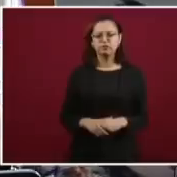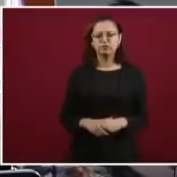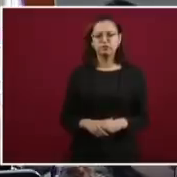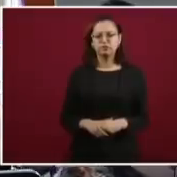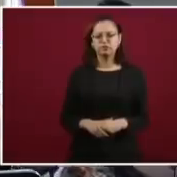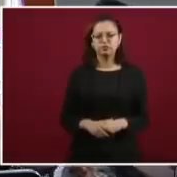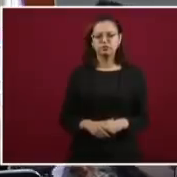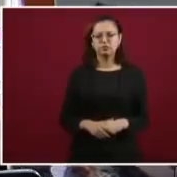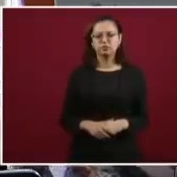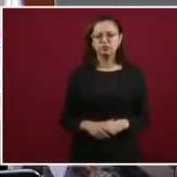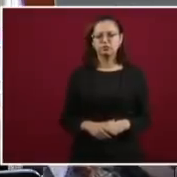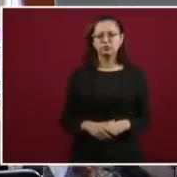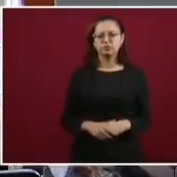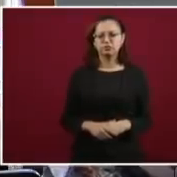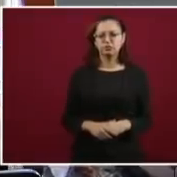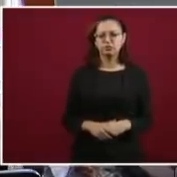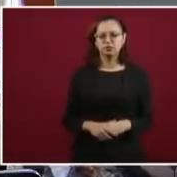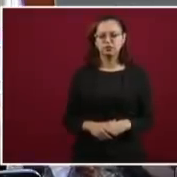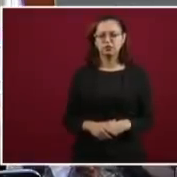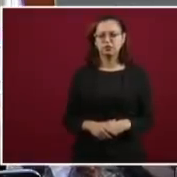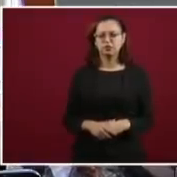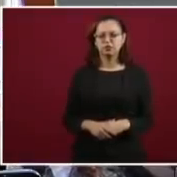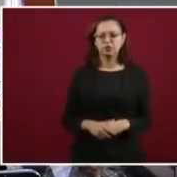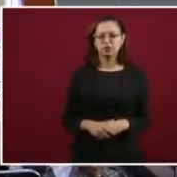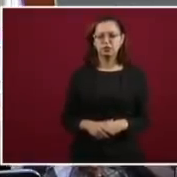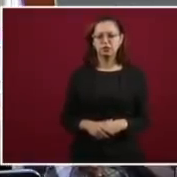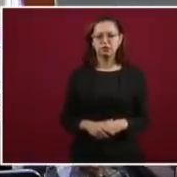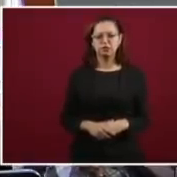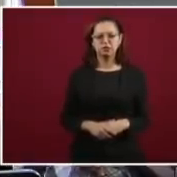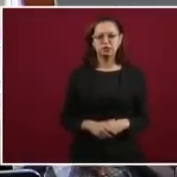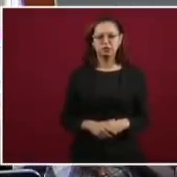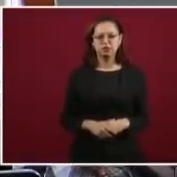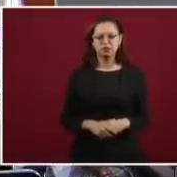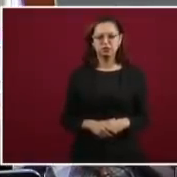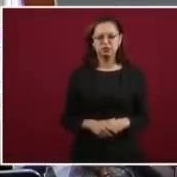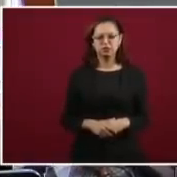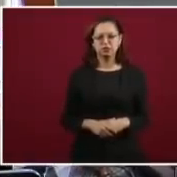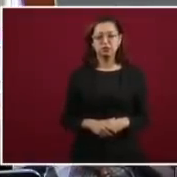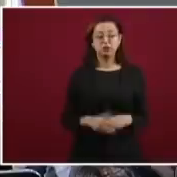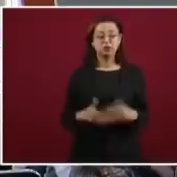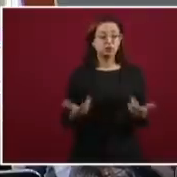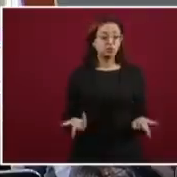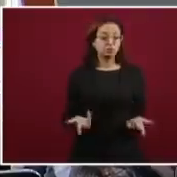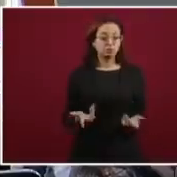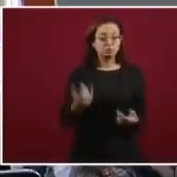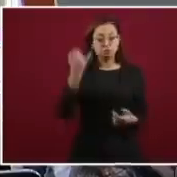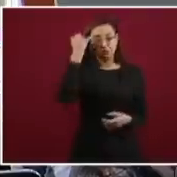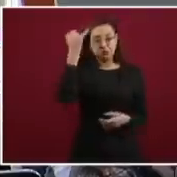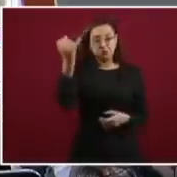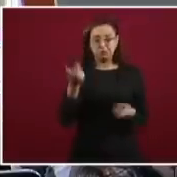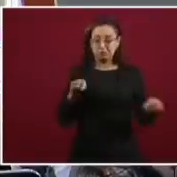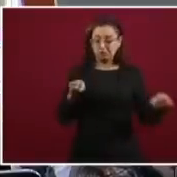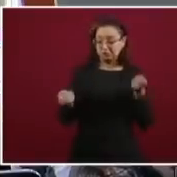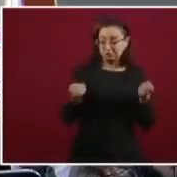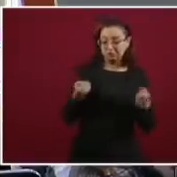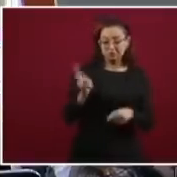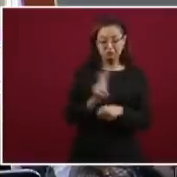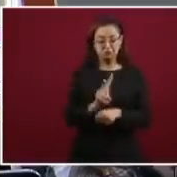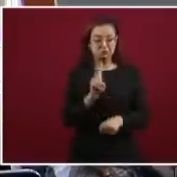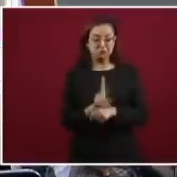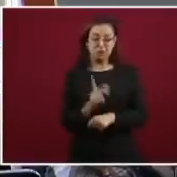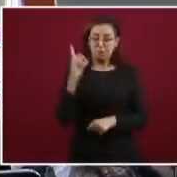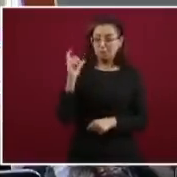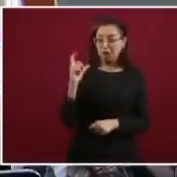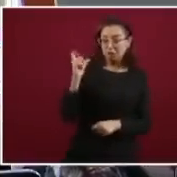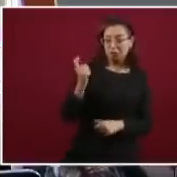si no se tiene control de las armas se compran